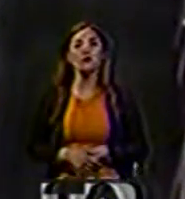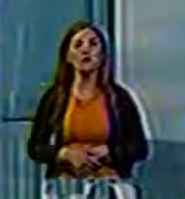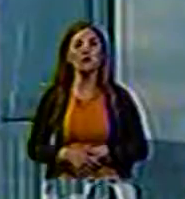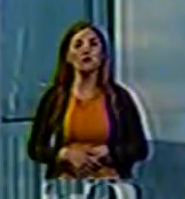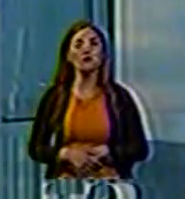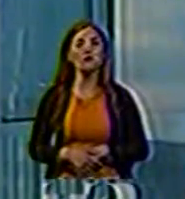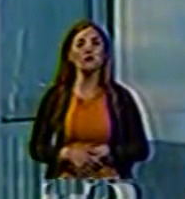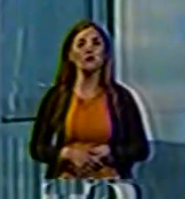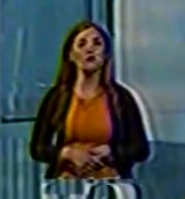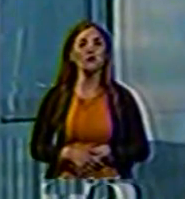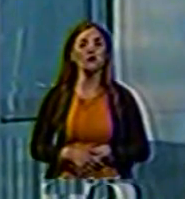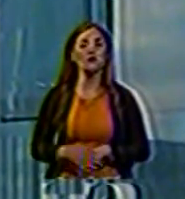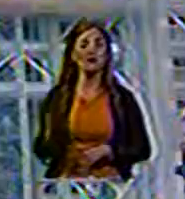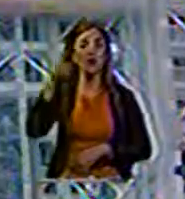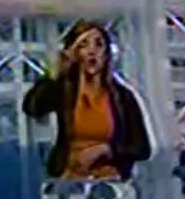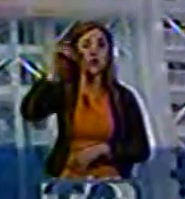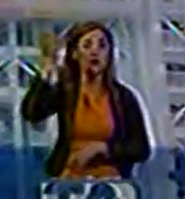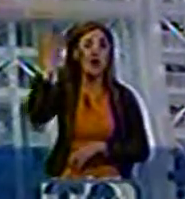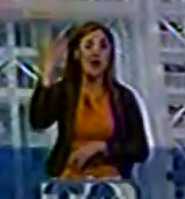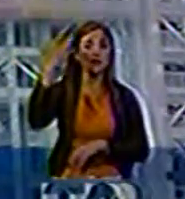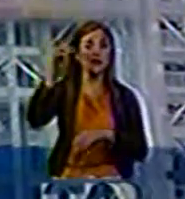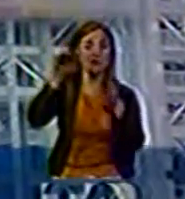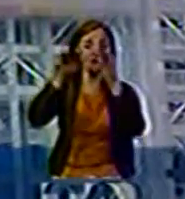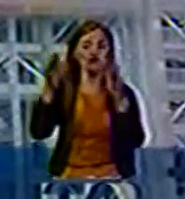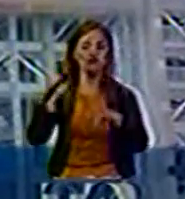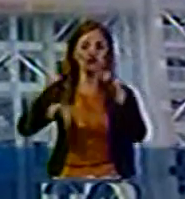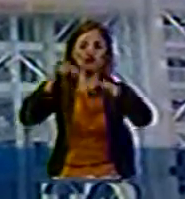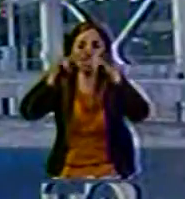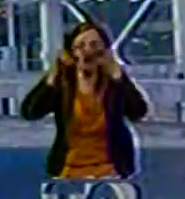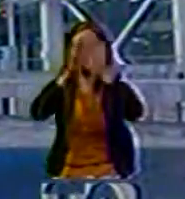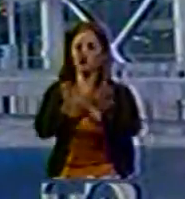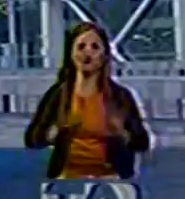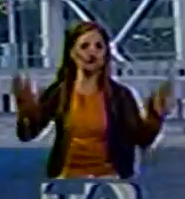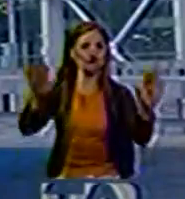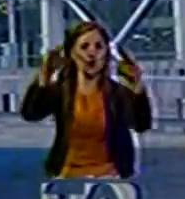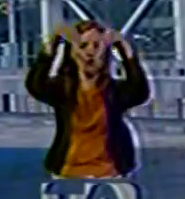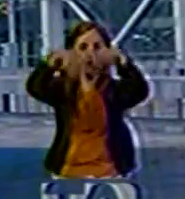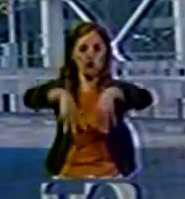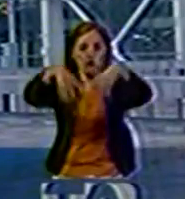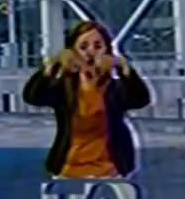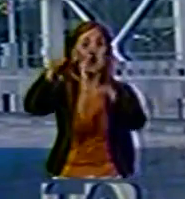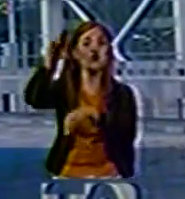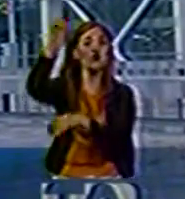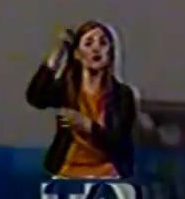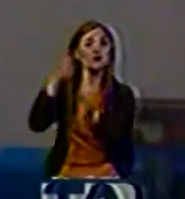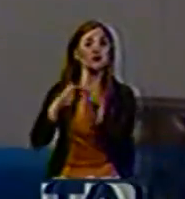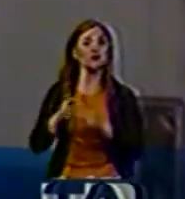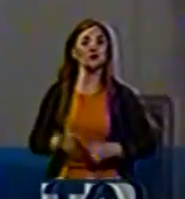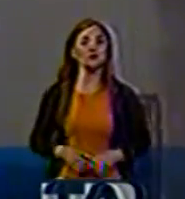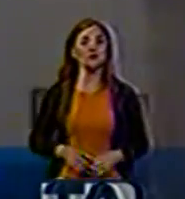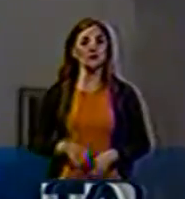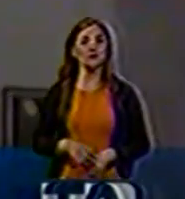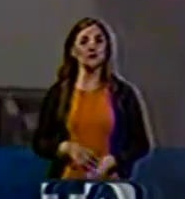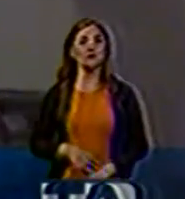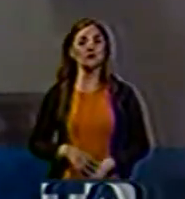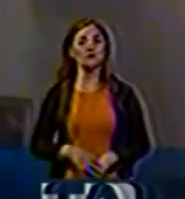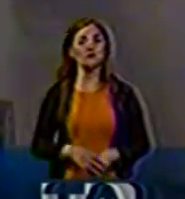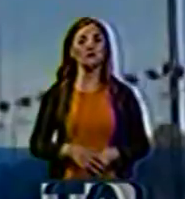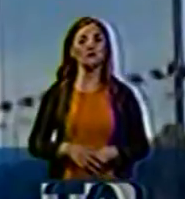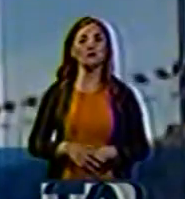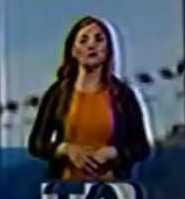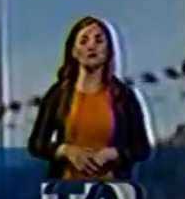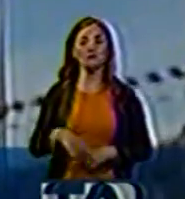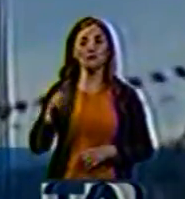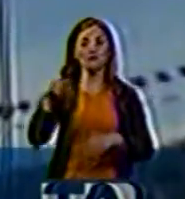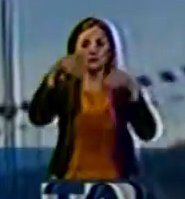Los incidentes no han parado en la plataforma gubernamental financiera, ubicada en el norte de Quito. A las inundaciones